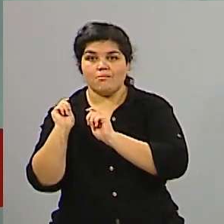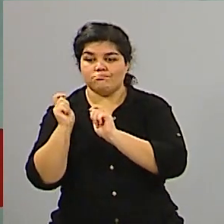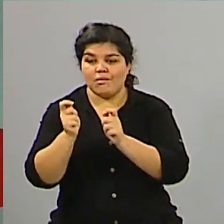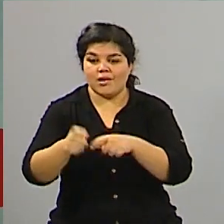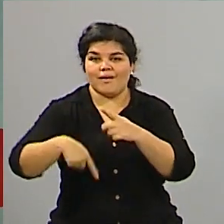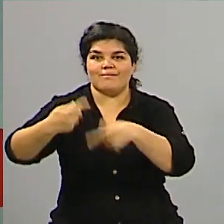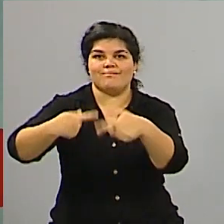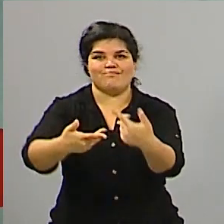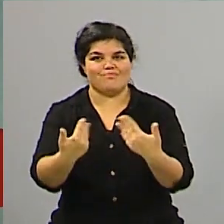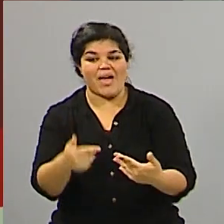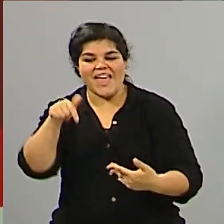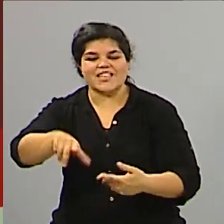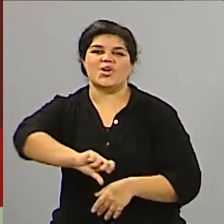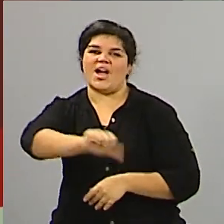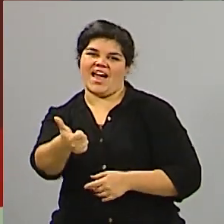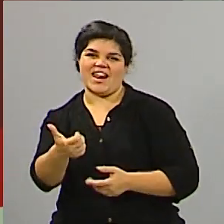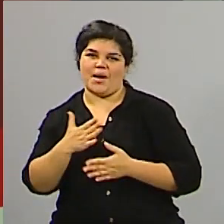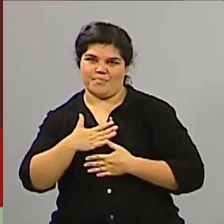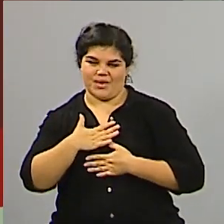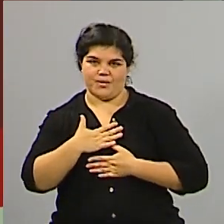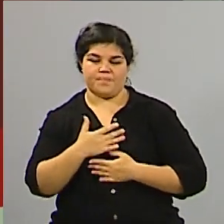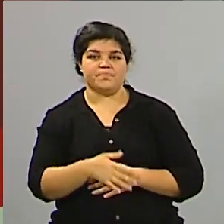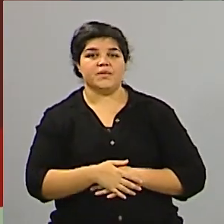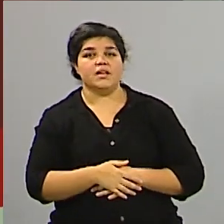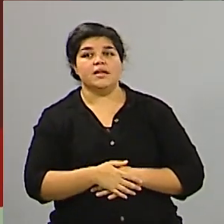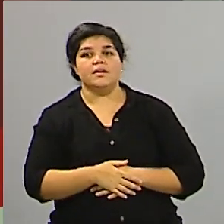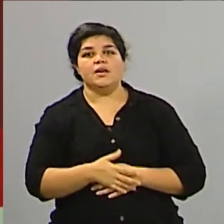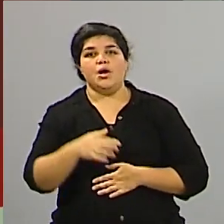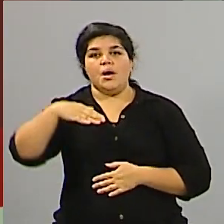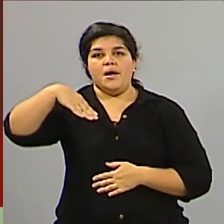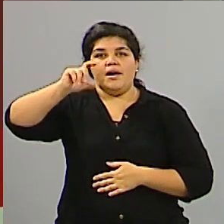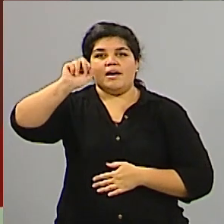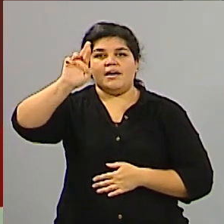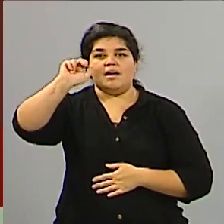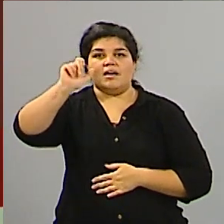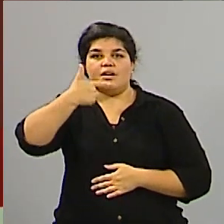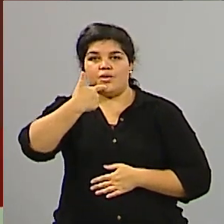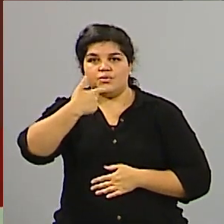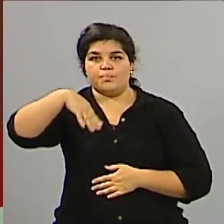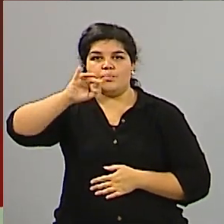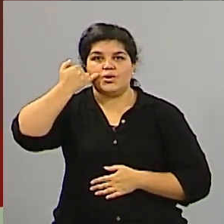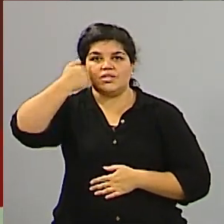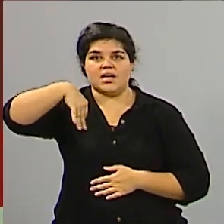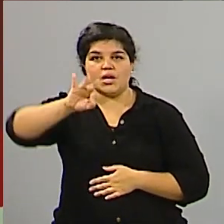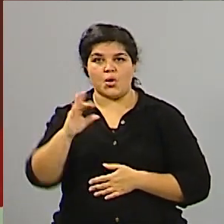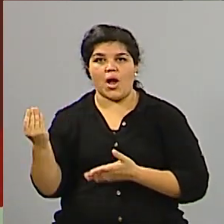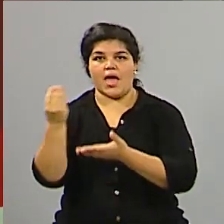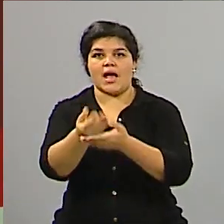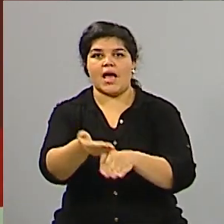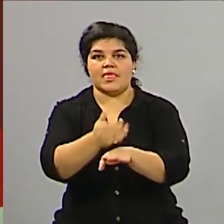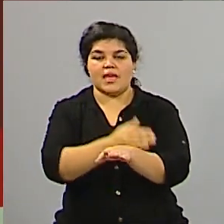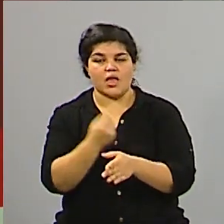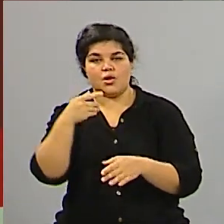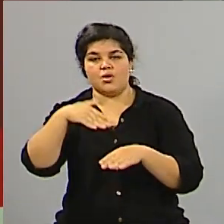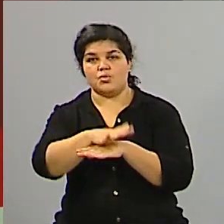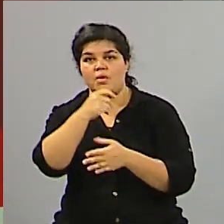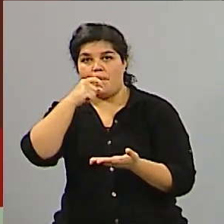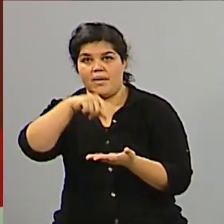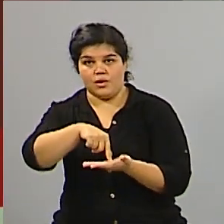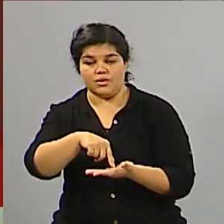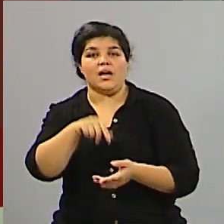ofrece, dejemos al Mendoza Activa o dejemos a cualquiera, ponga cualquier nombre, pero sea uno solo. Entonces el gobierno provincial va a aportar